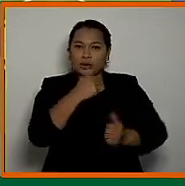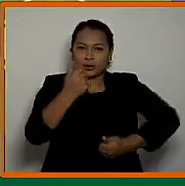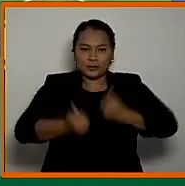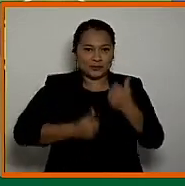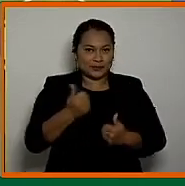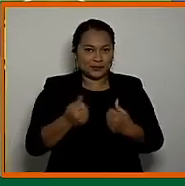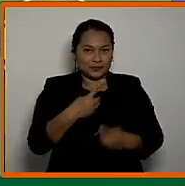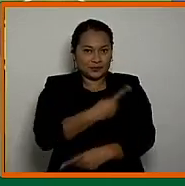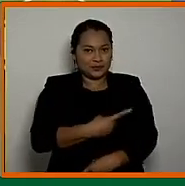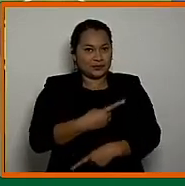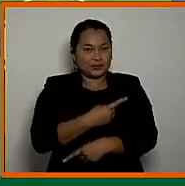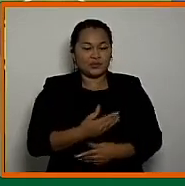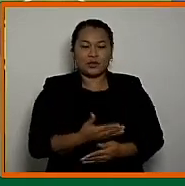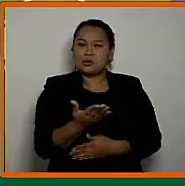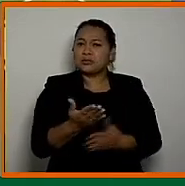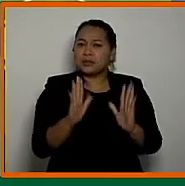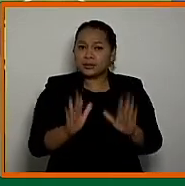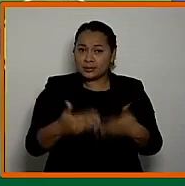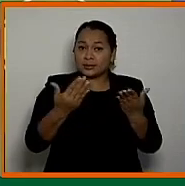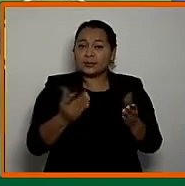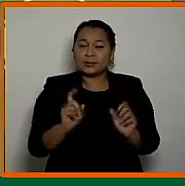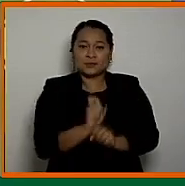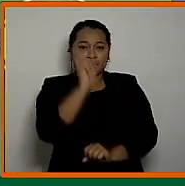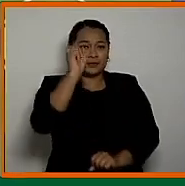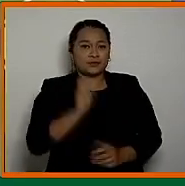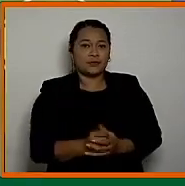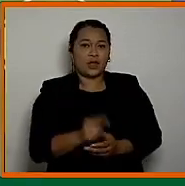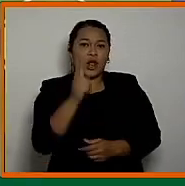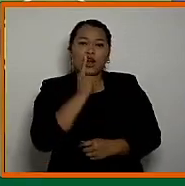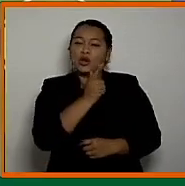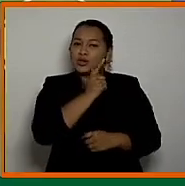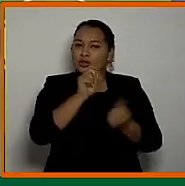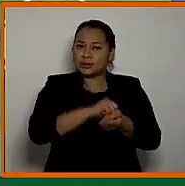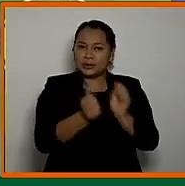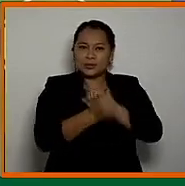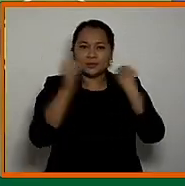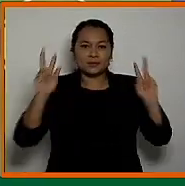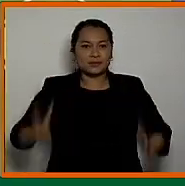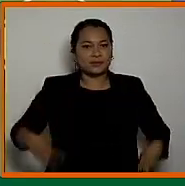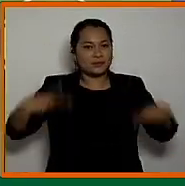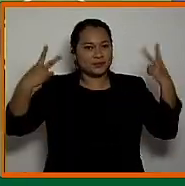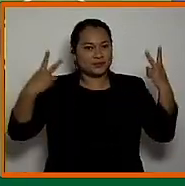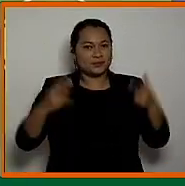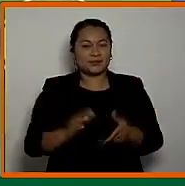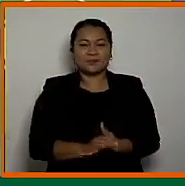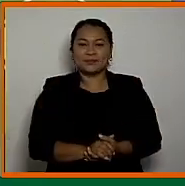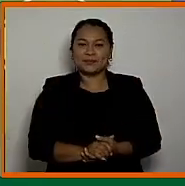también es alegría y diversión. ¿Y vos cómo te la vas a ganar? Loto te cambia la vida.